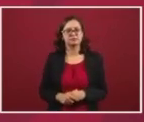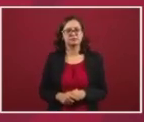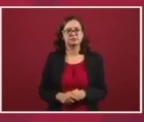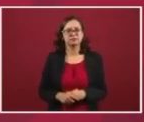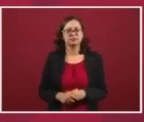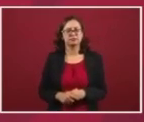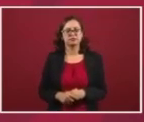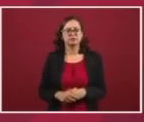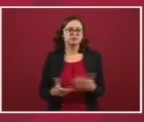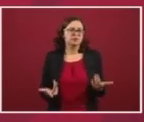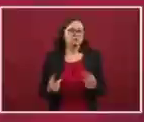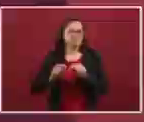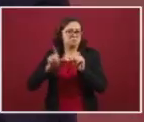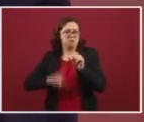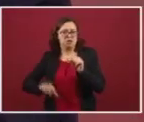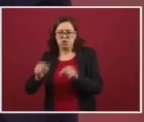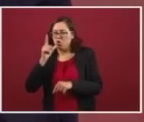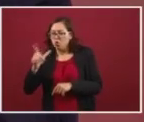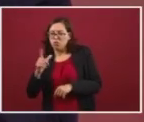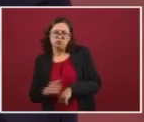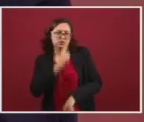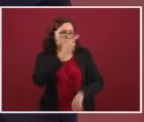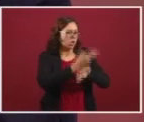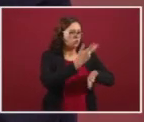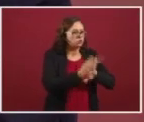en México que en Estados Unidos.